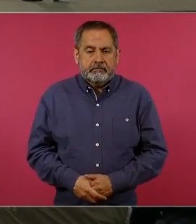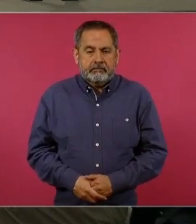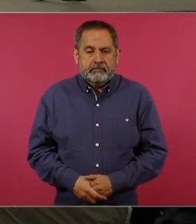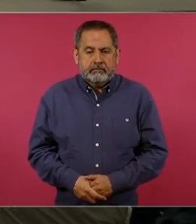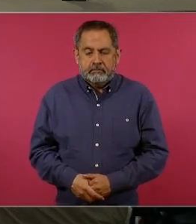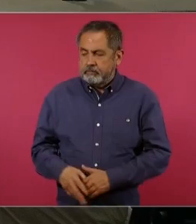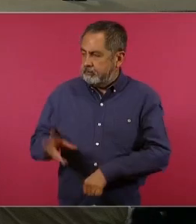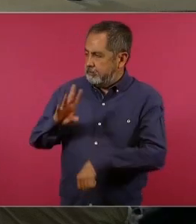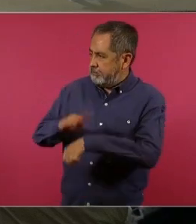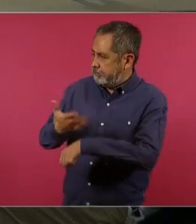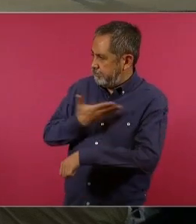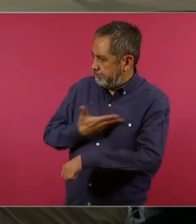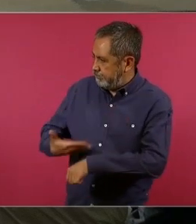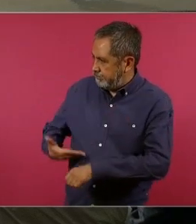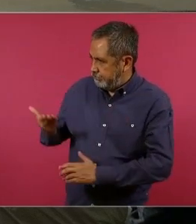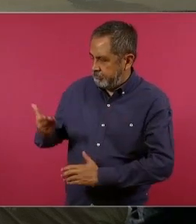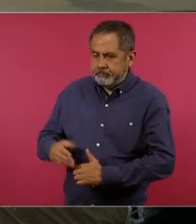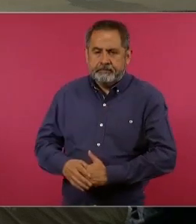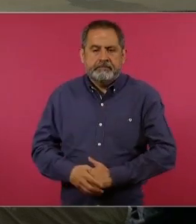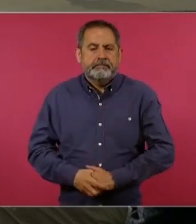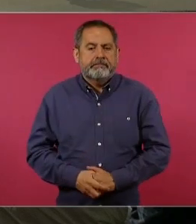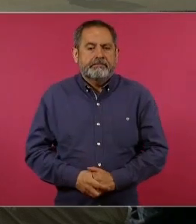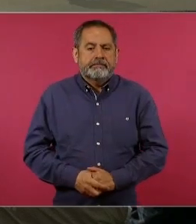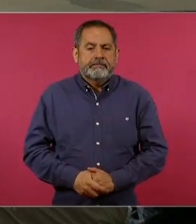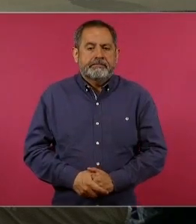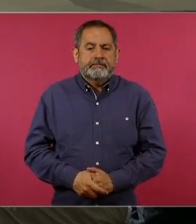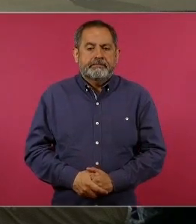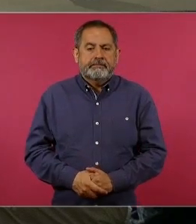Con su permiso, señor presidente.